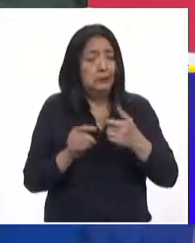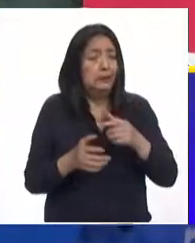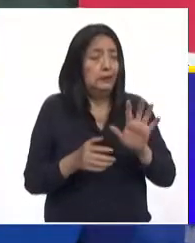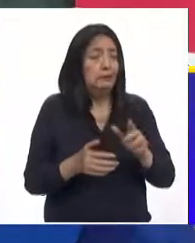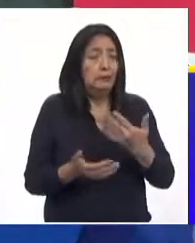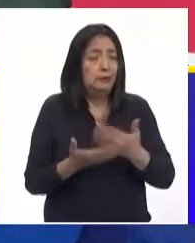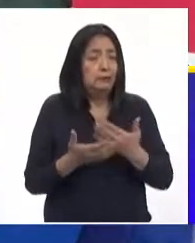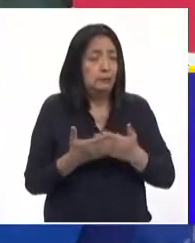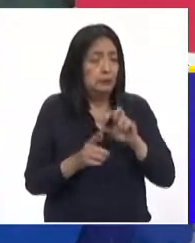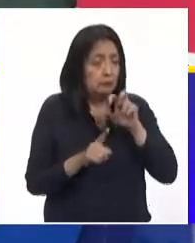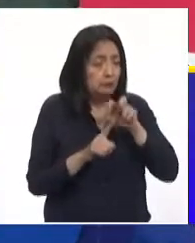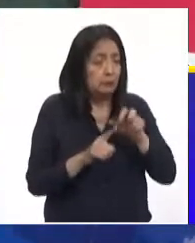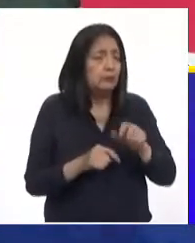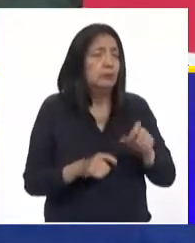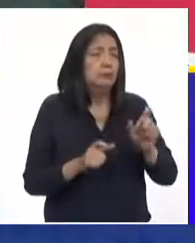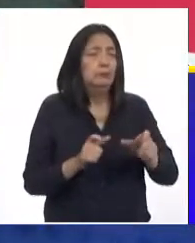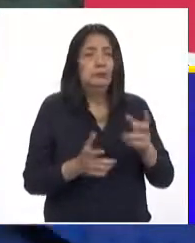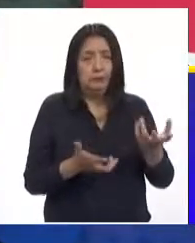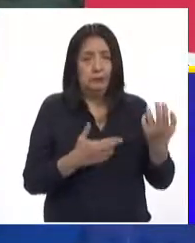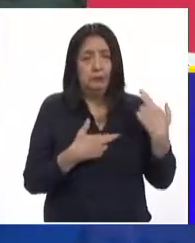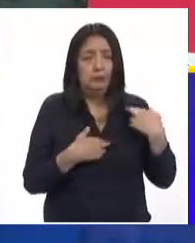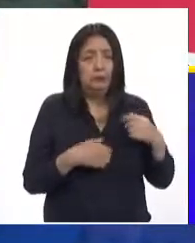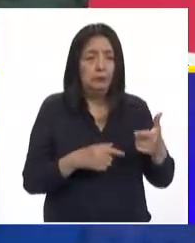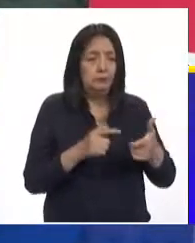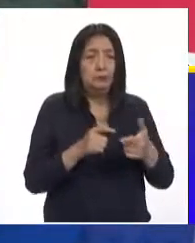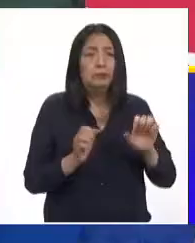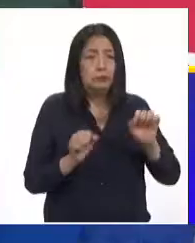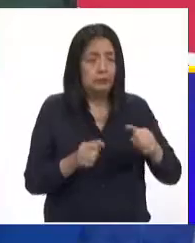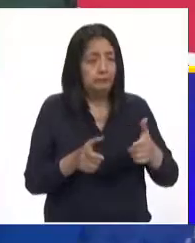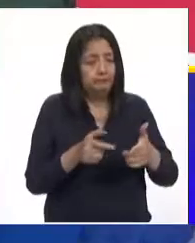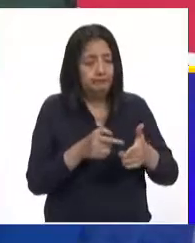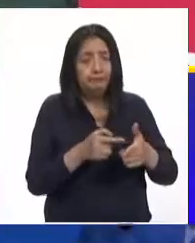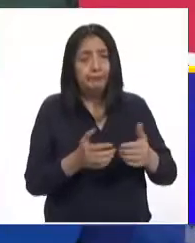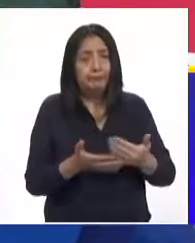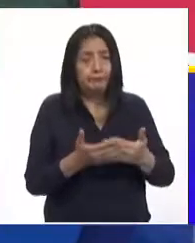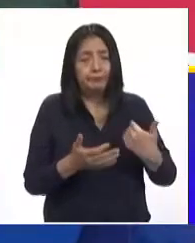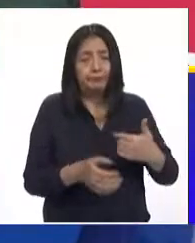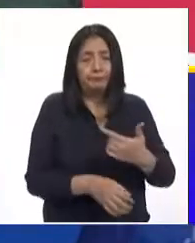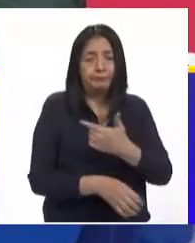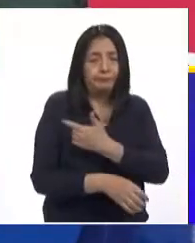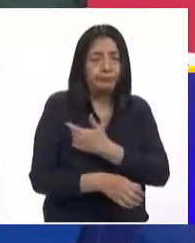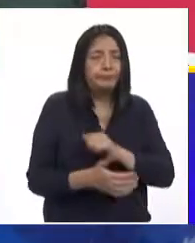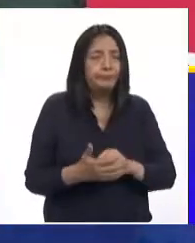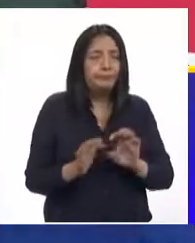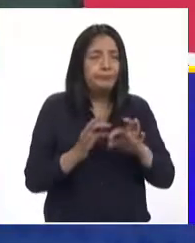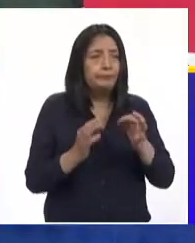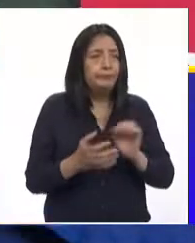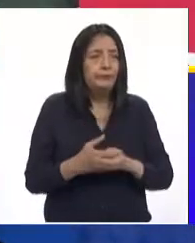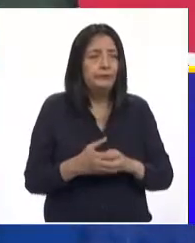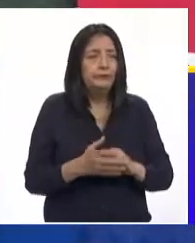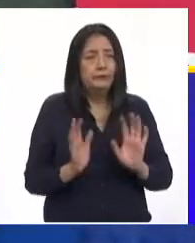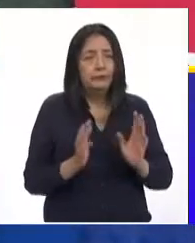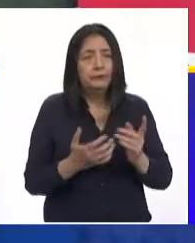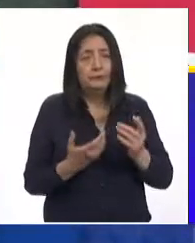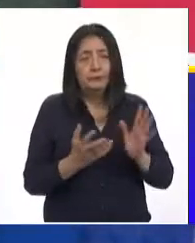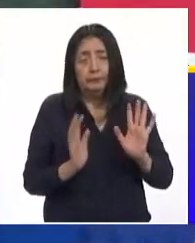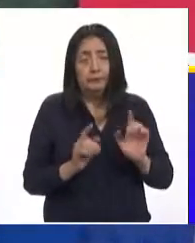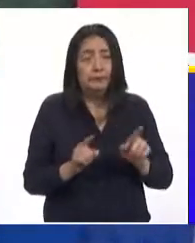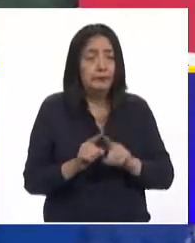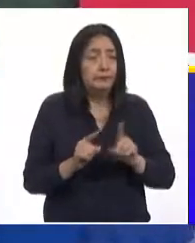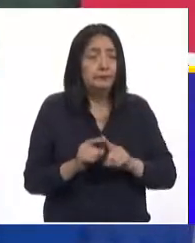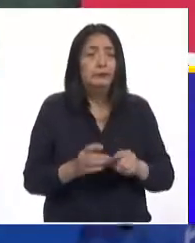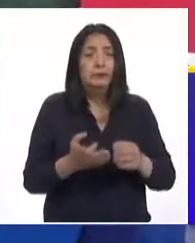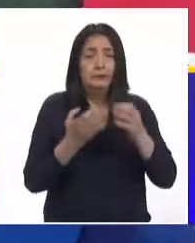que verifiquen que el personal a cargo llene la dosis antes de inocular al familiar, y espera que también las